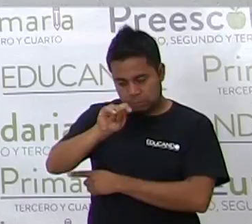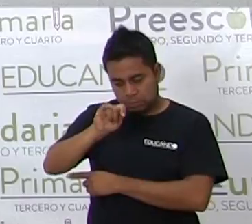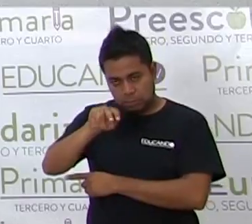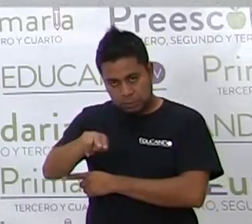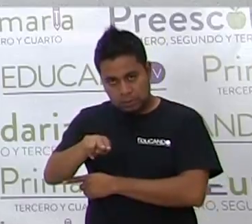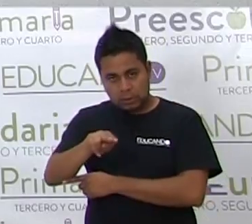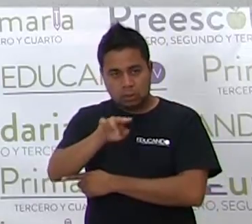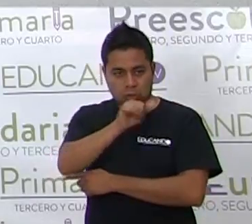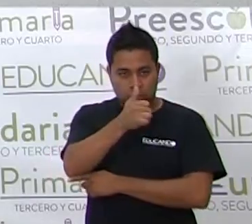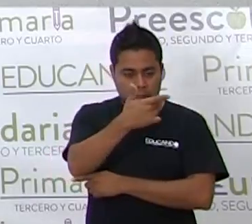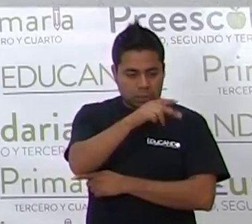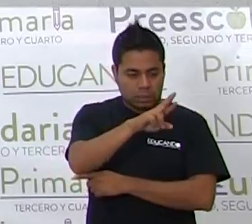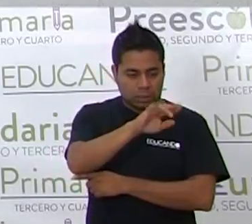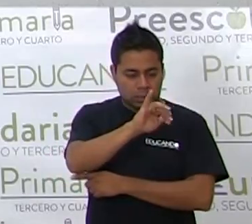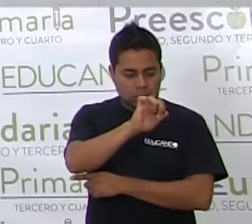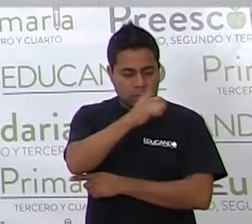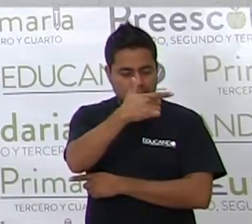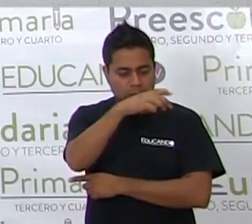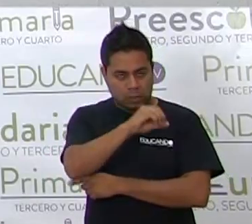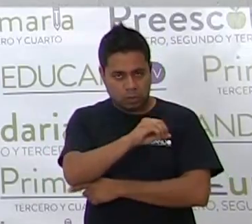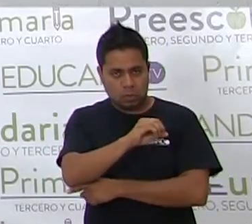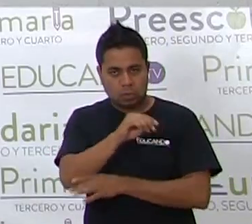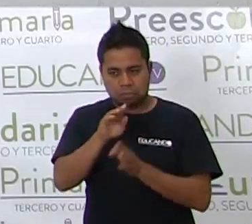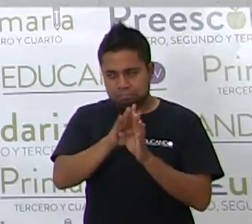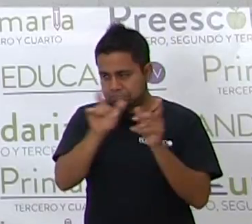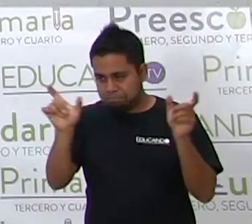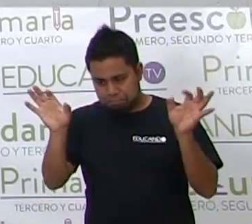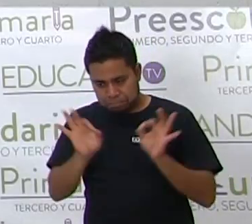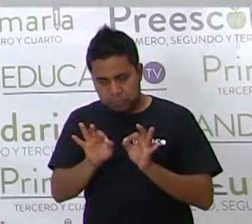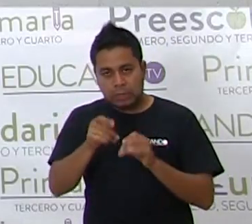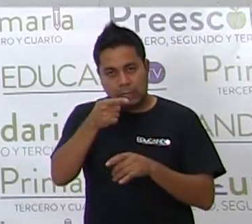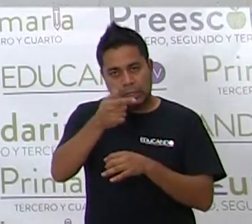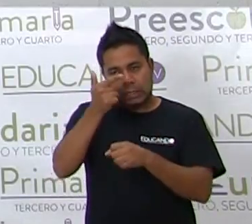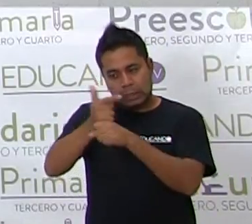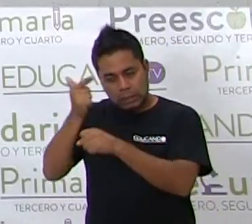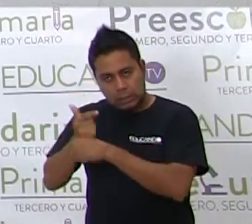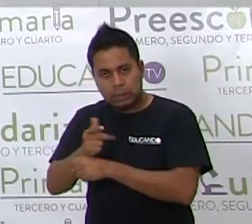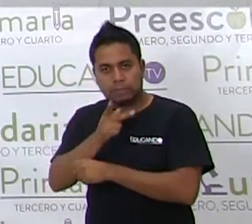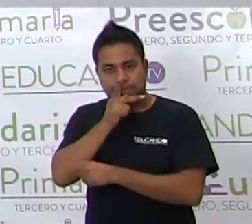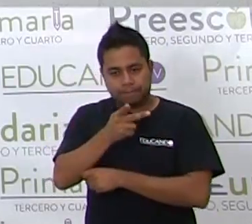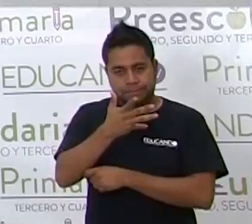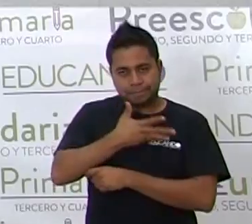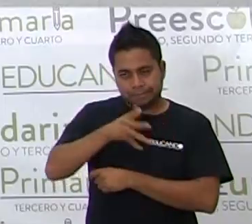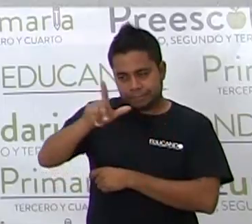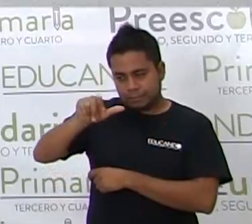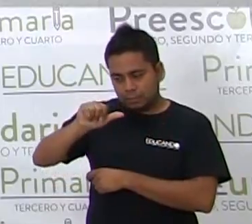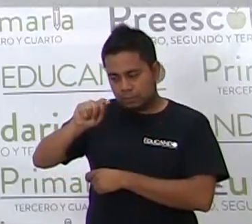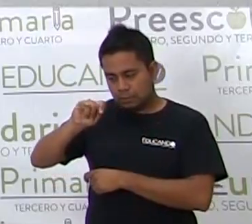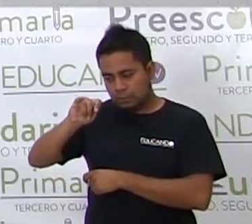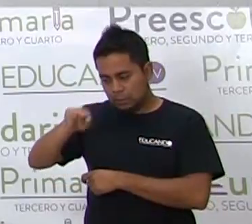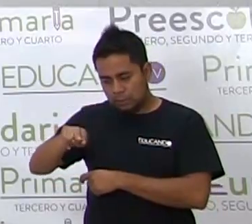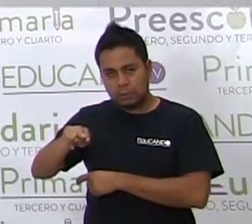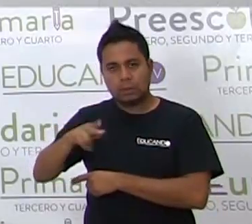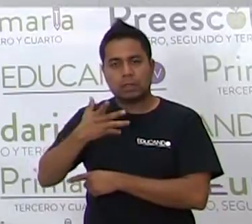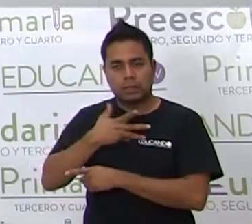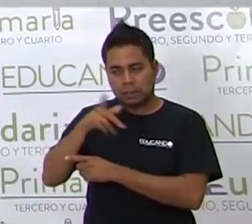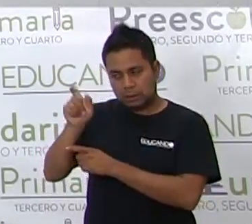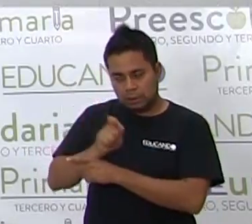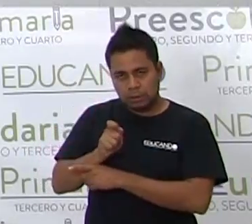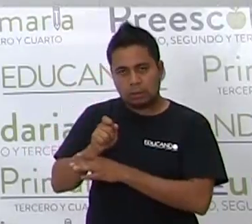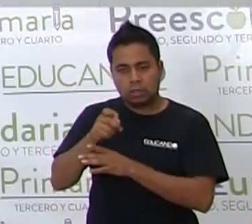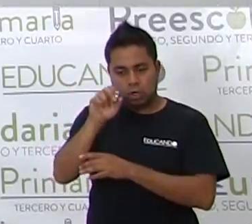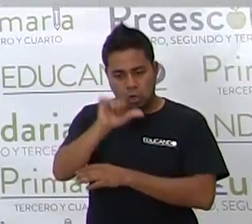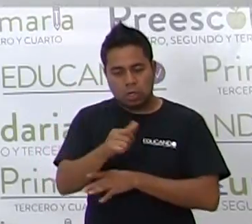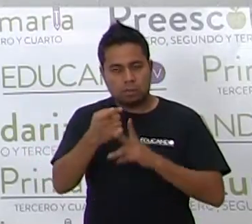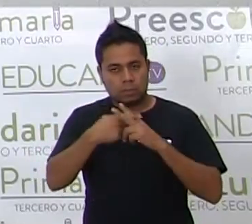caso, vamos a empezar a descubrir algunas palabras que vienen derivadas del latín. Hoy vamos a iniciar con la primera.